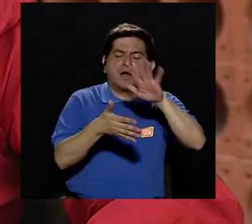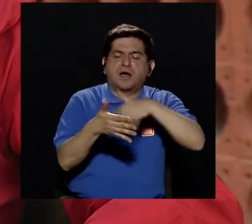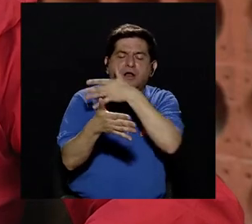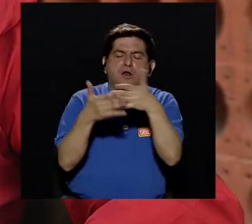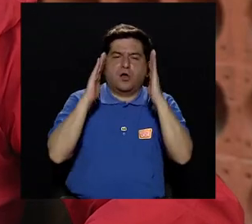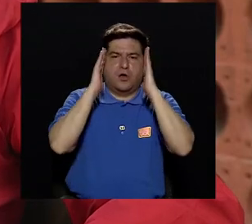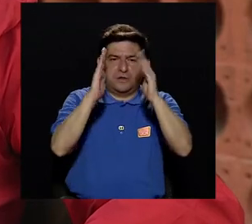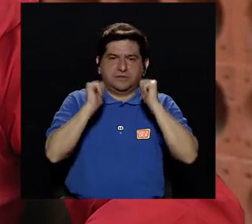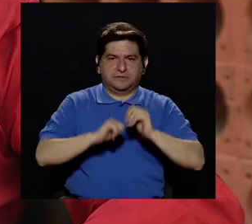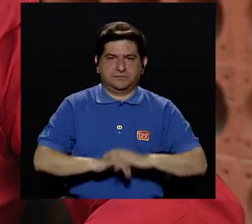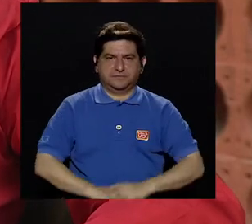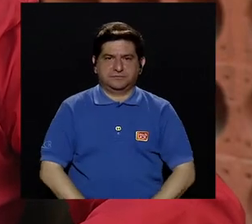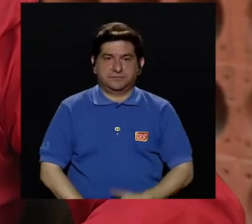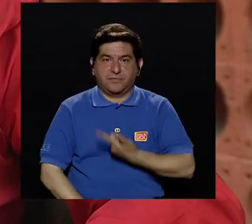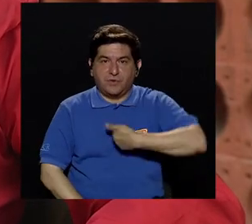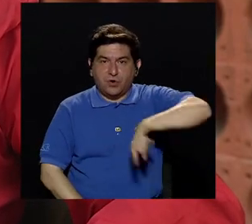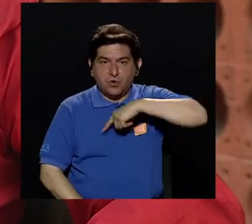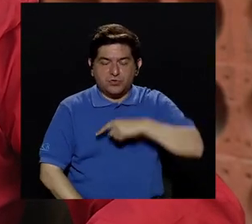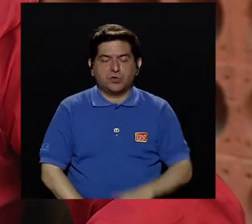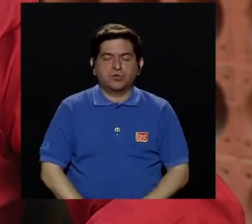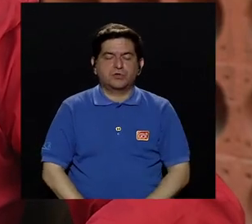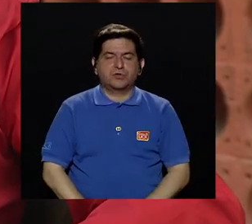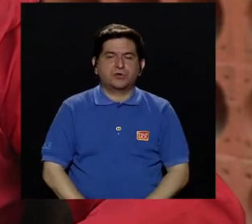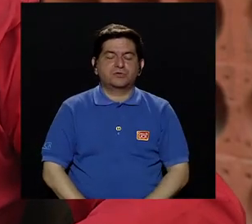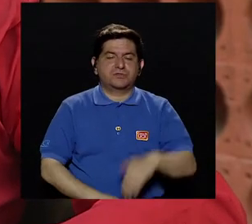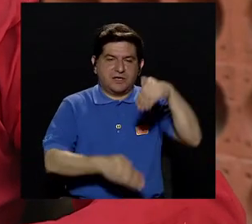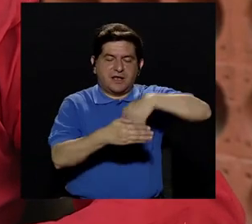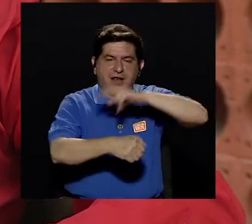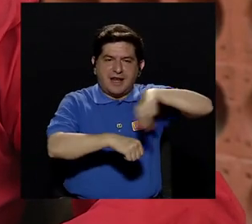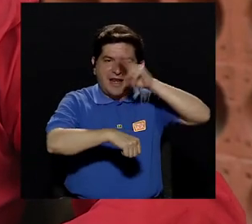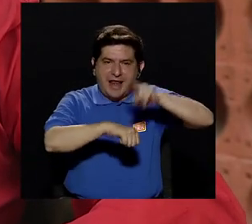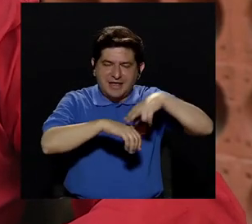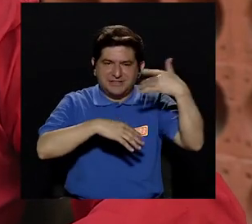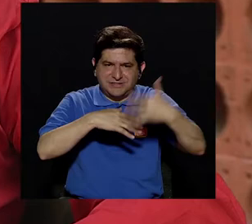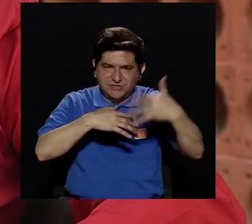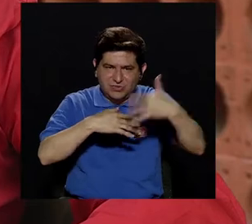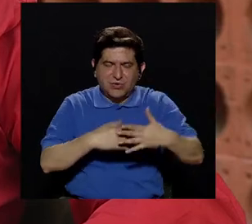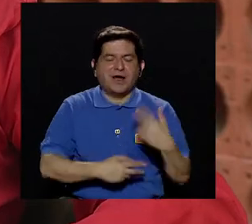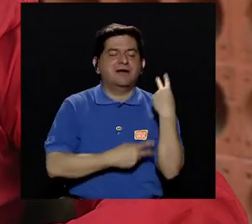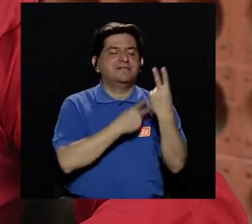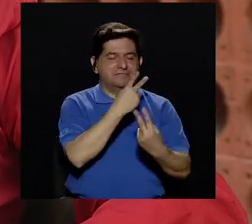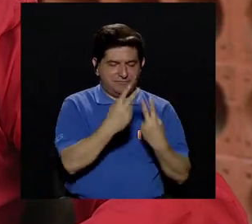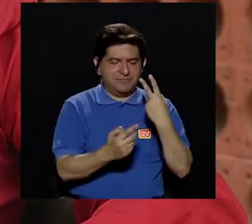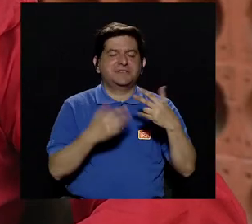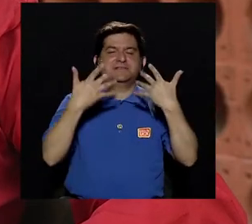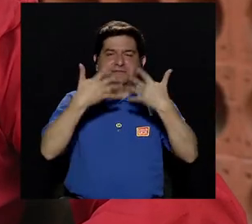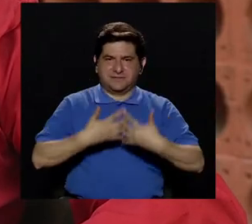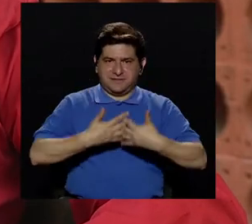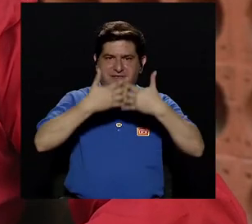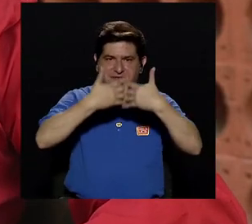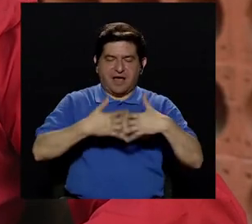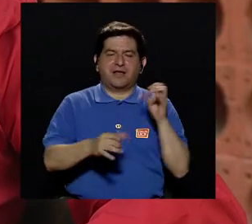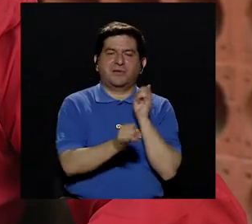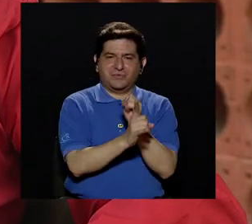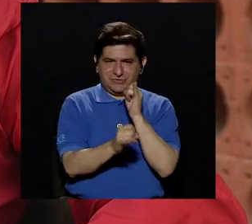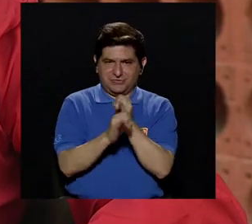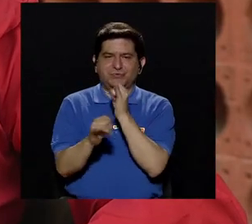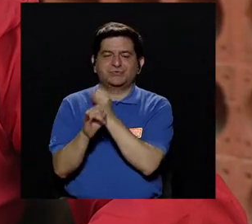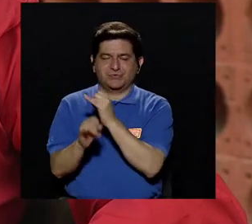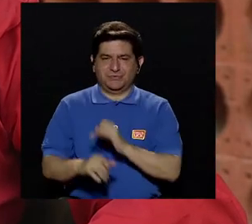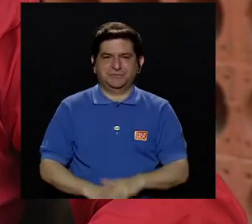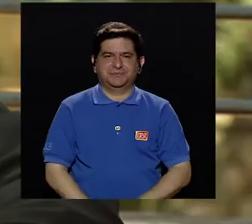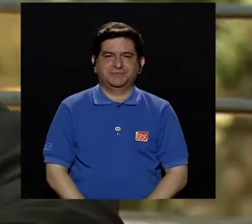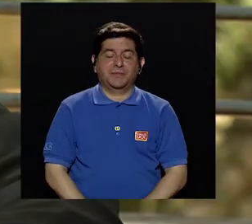el horario de atención. Nosotros en el Banco Nacional de Sangre tenemos la particularidad que hacemos visitas a empresas y a